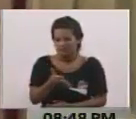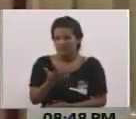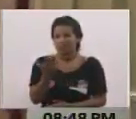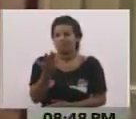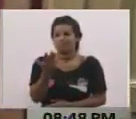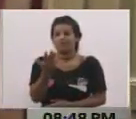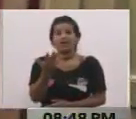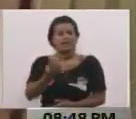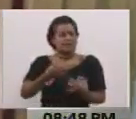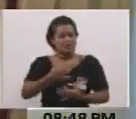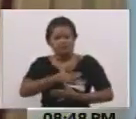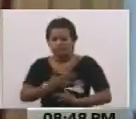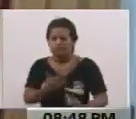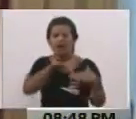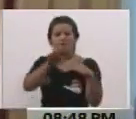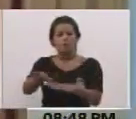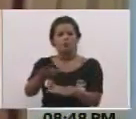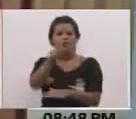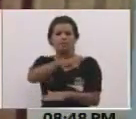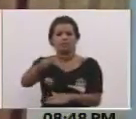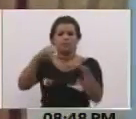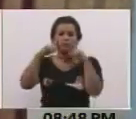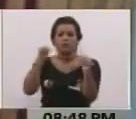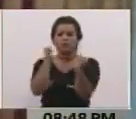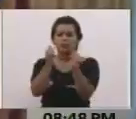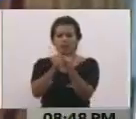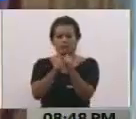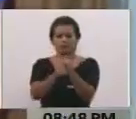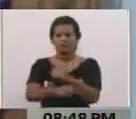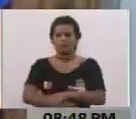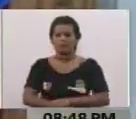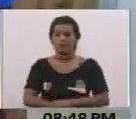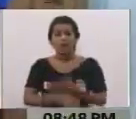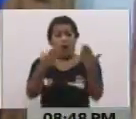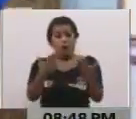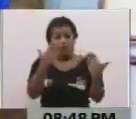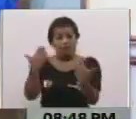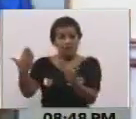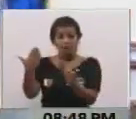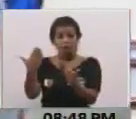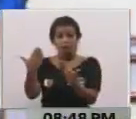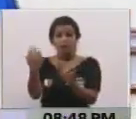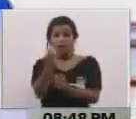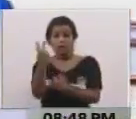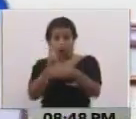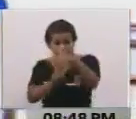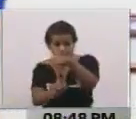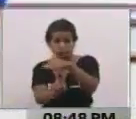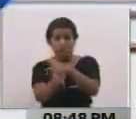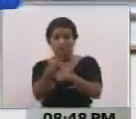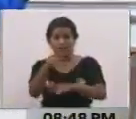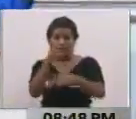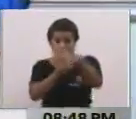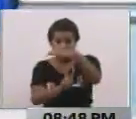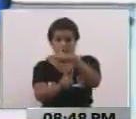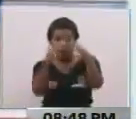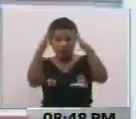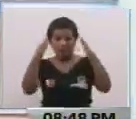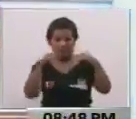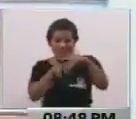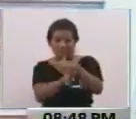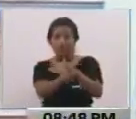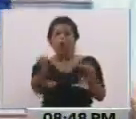el apoyo a nuestros atletas de alto rendimiento. Ya vemos el ingreso de la atleta venezolana Yulimar